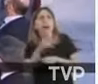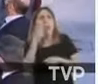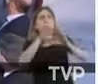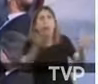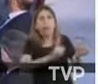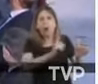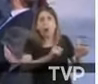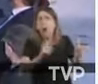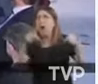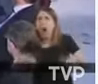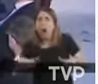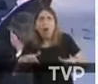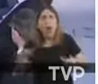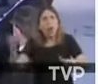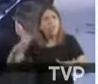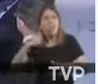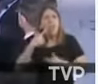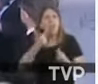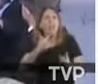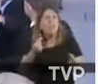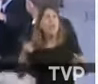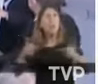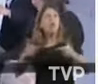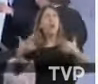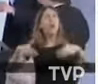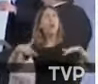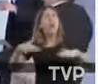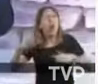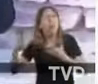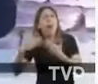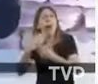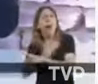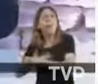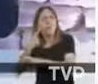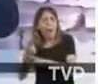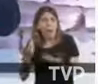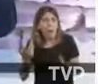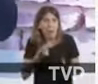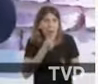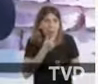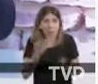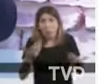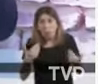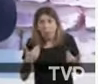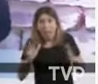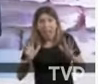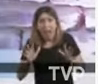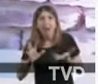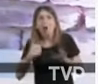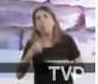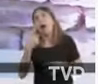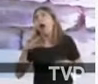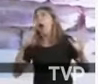de que estamos haciendo más reuniones que las que creen convenientes para discutir esta cuestión, como si alguien estuviera exento o pudiera hacerse el